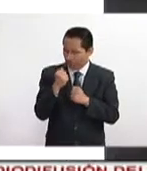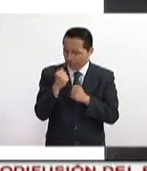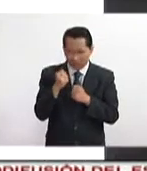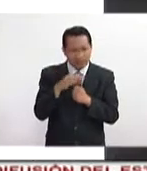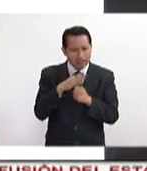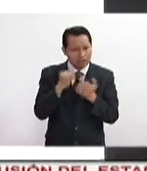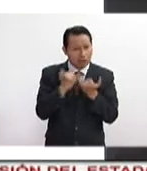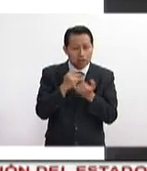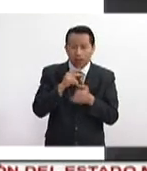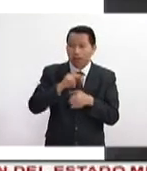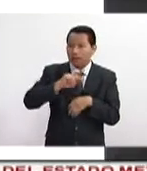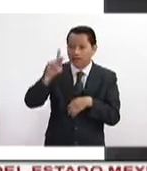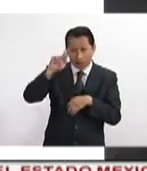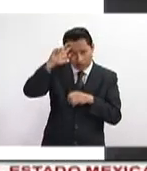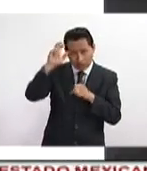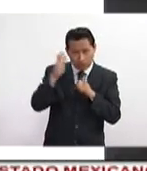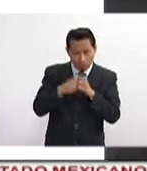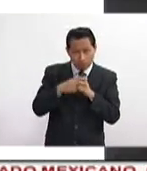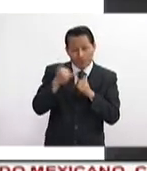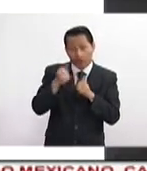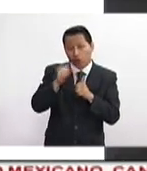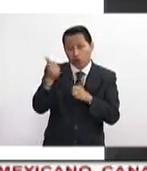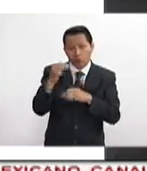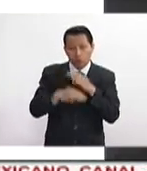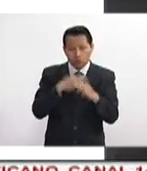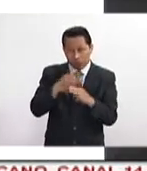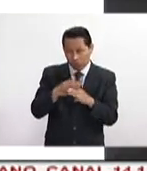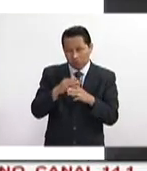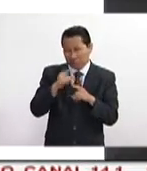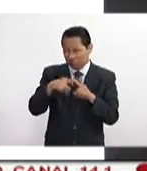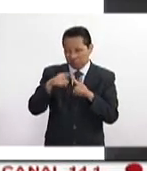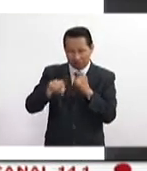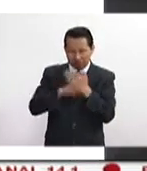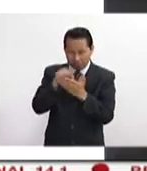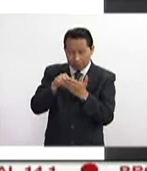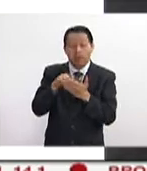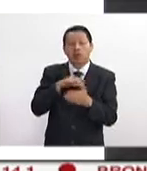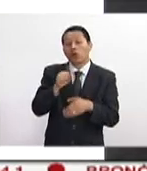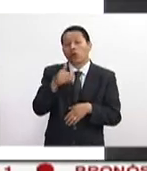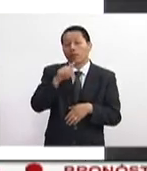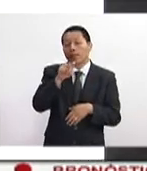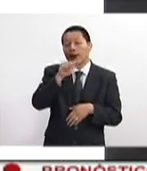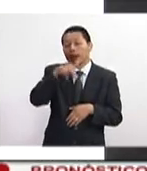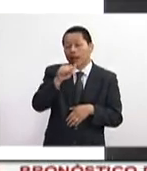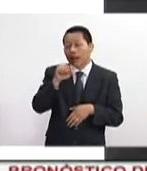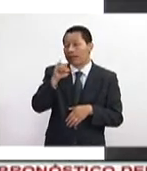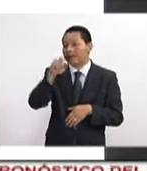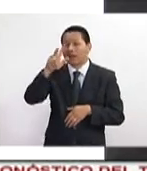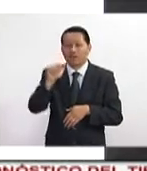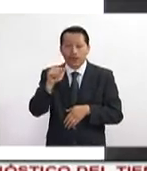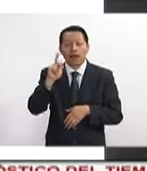en Europa y en otros lados del mundo. También está la candidata Marina Silva, que ella pertenece al Partido de